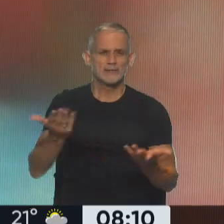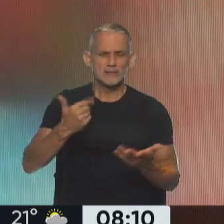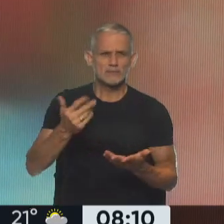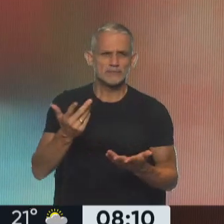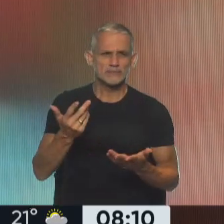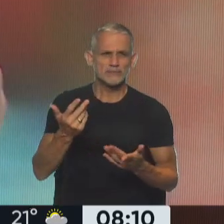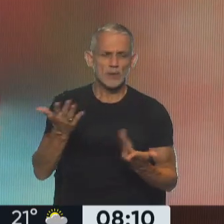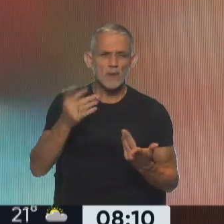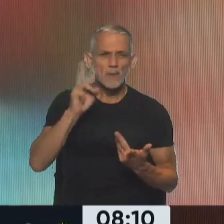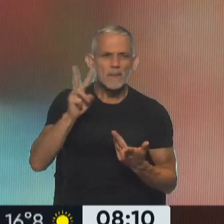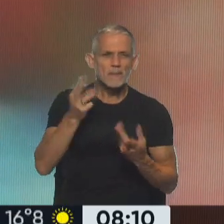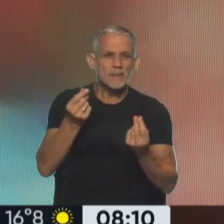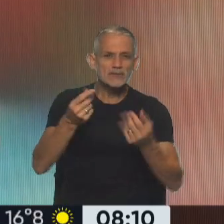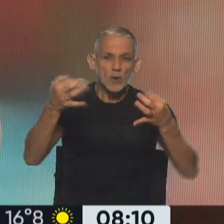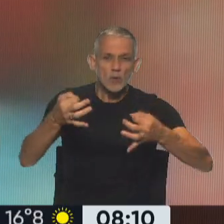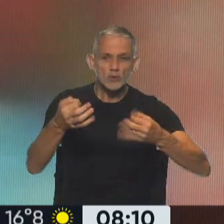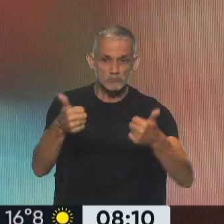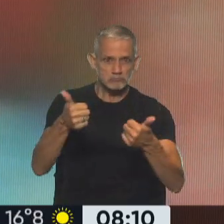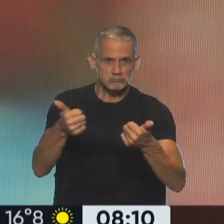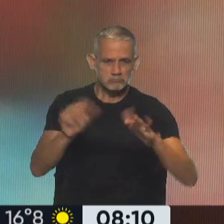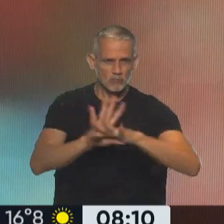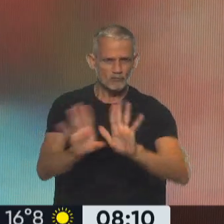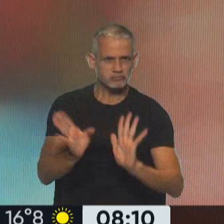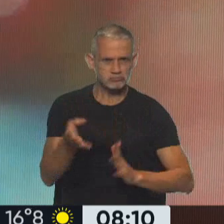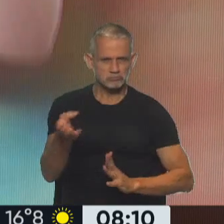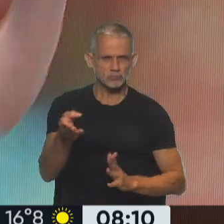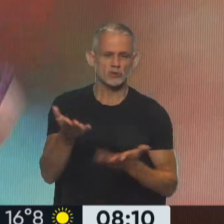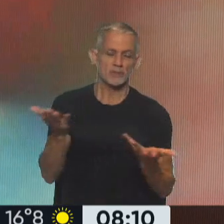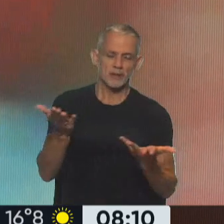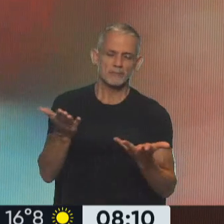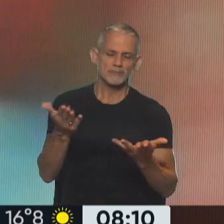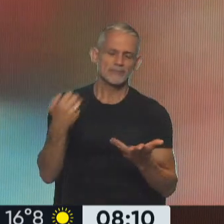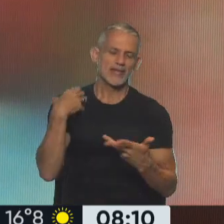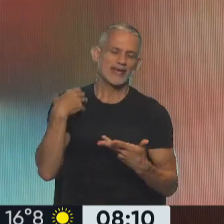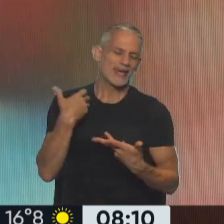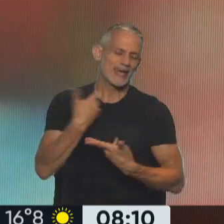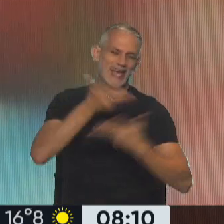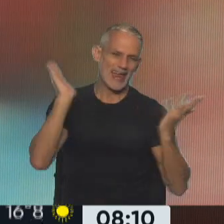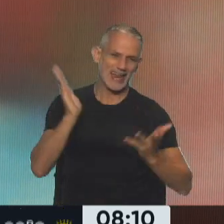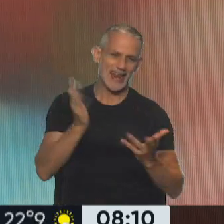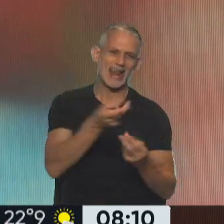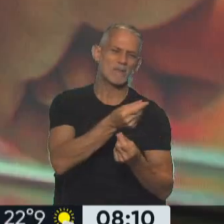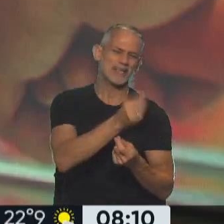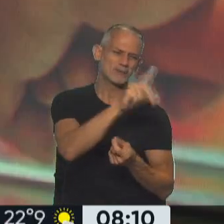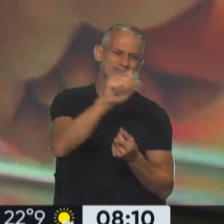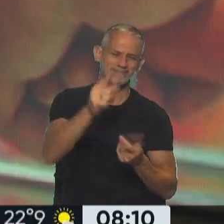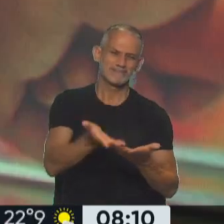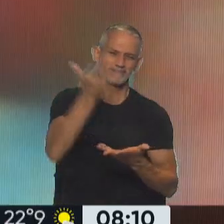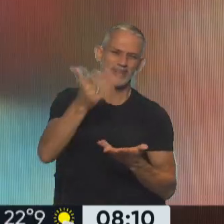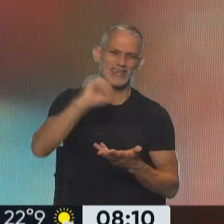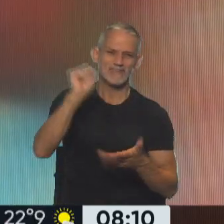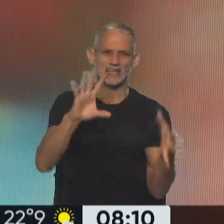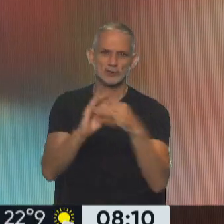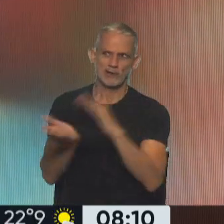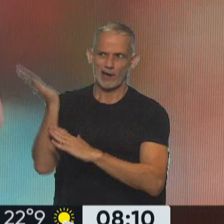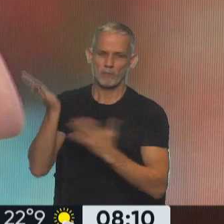realidad los precios justos funcionan. Lo que pasa es que en la global, ¿no?, hay otros factores que inciden en la inflación y si